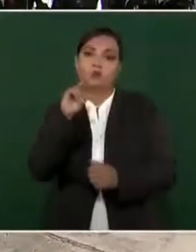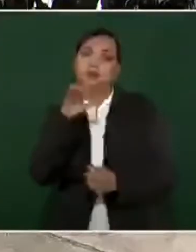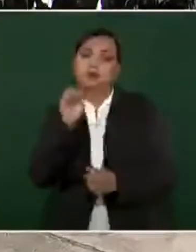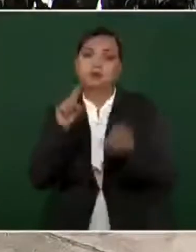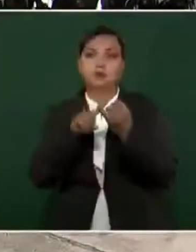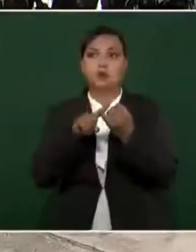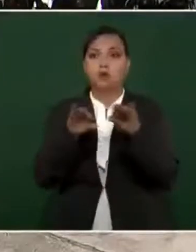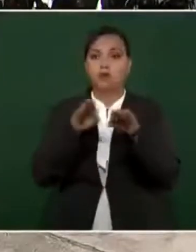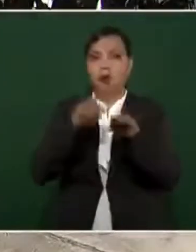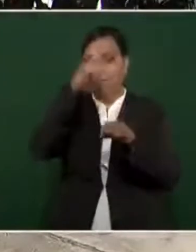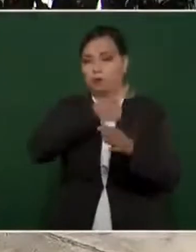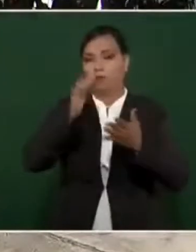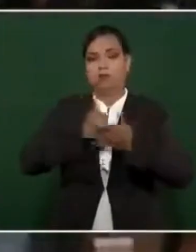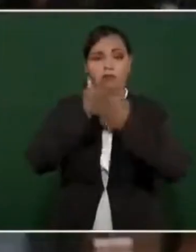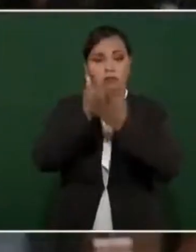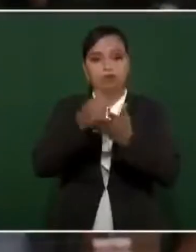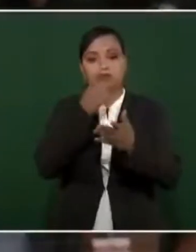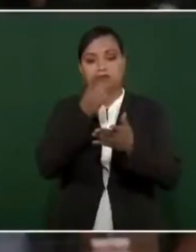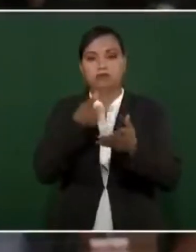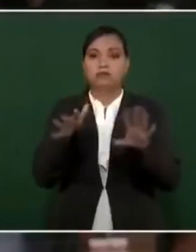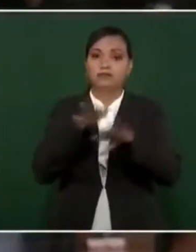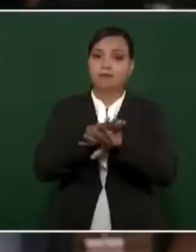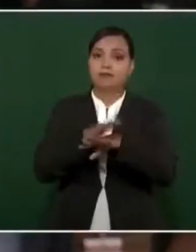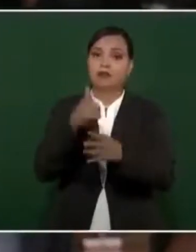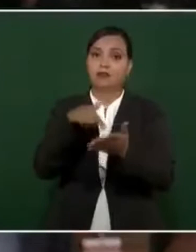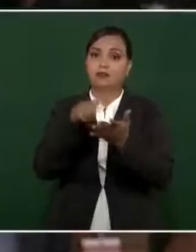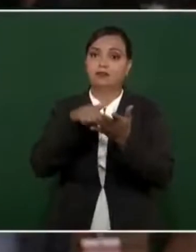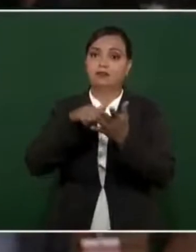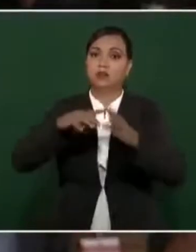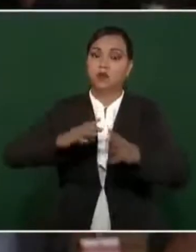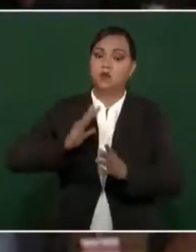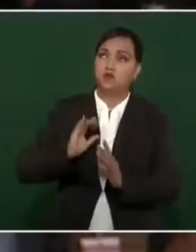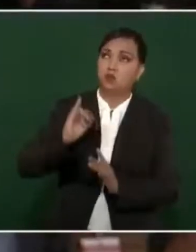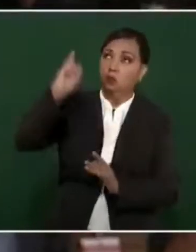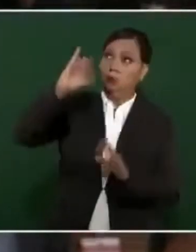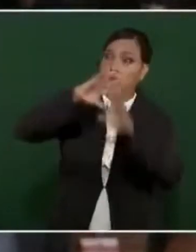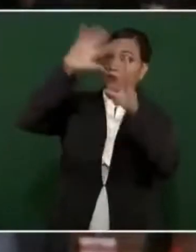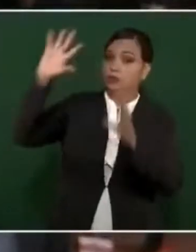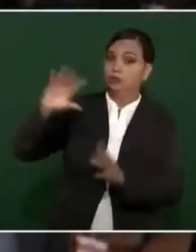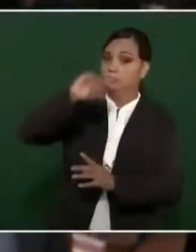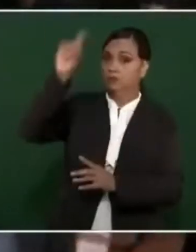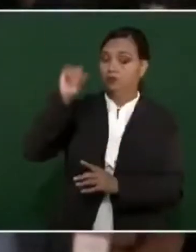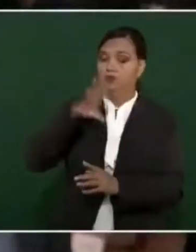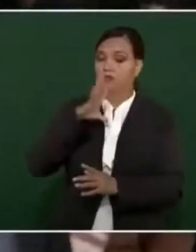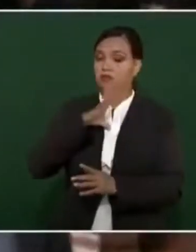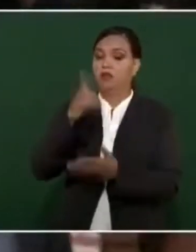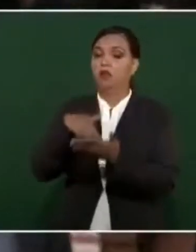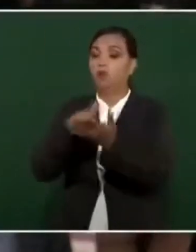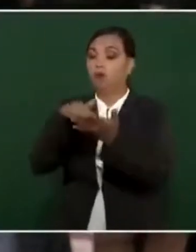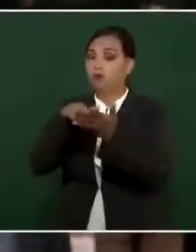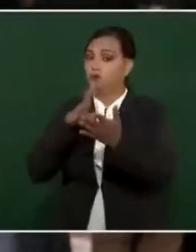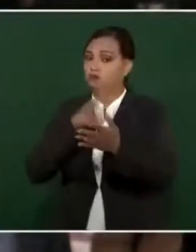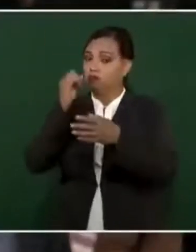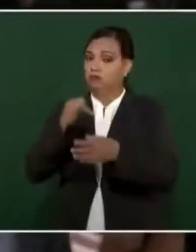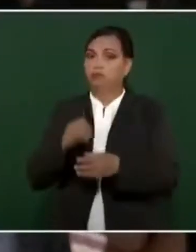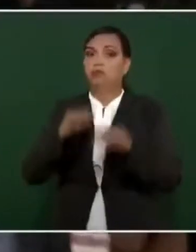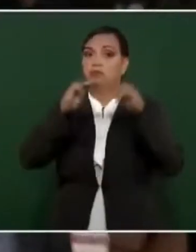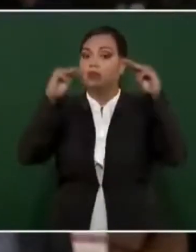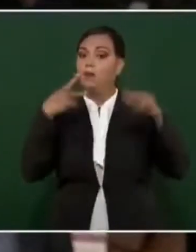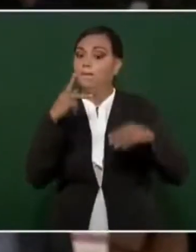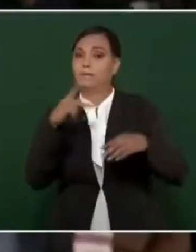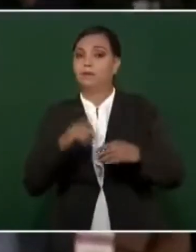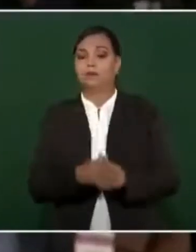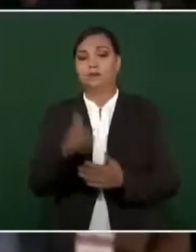o esta infraestructura está ahí, ¿verdad? Enclavada en su geografía. Pregunta número dos.